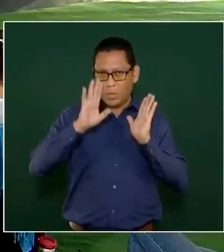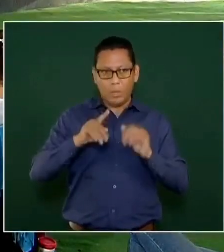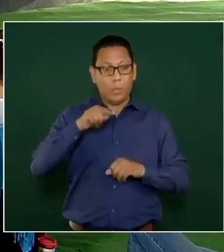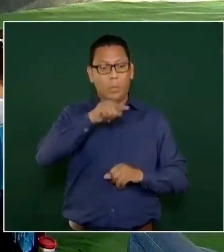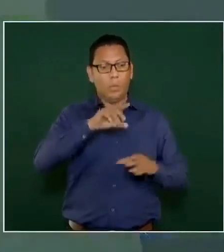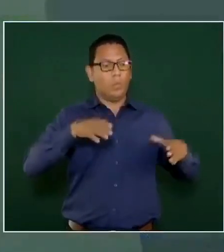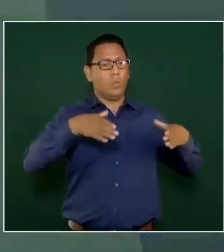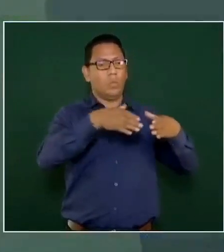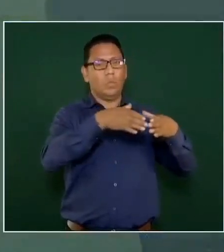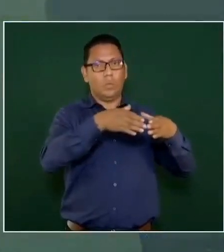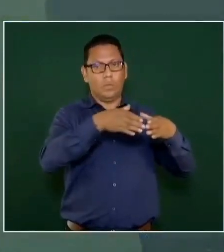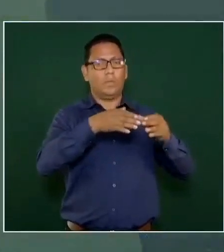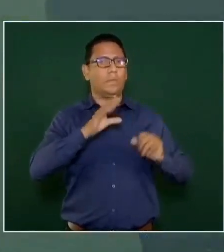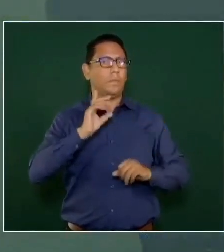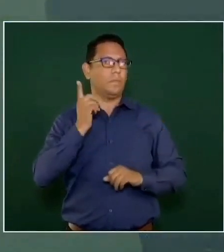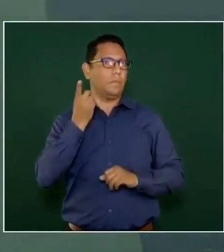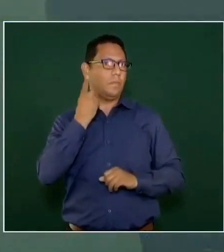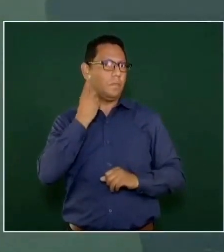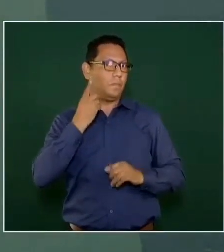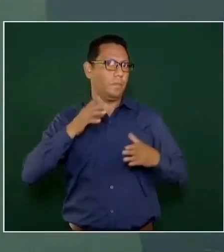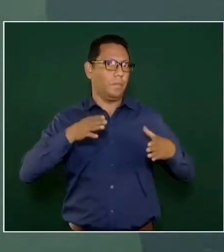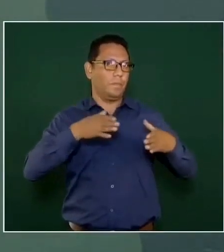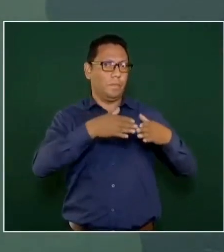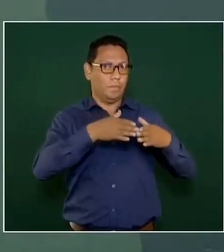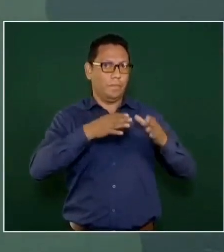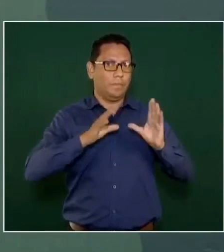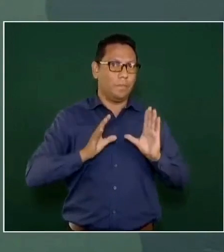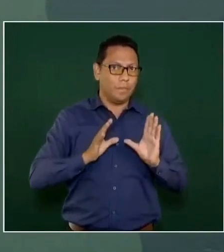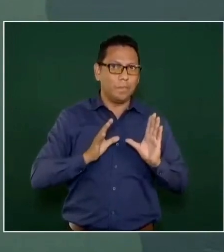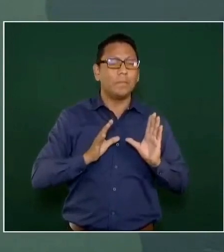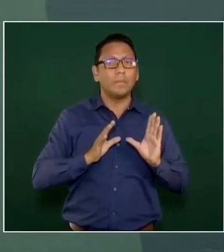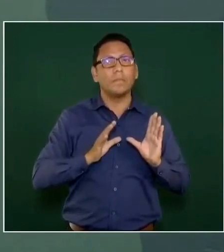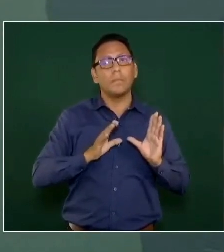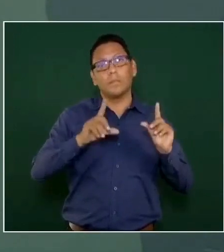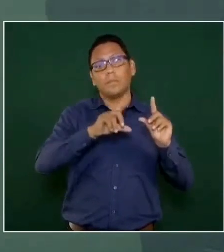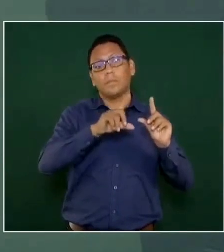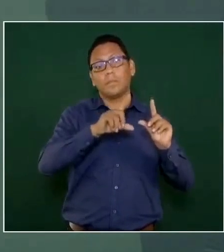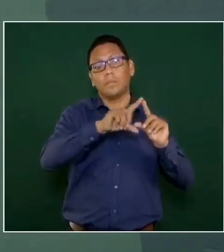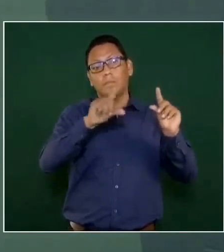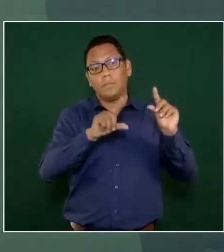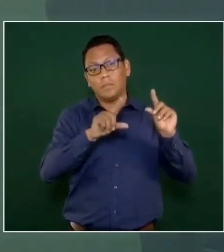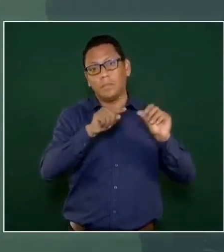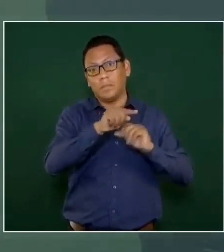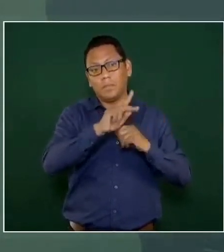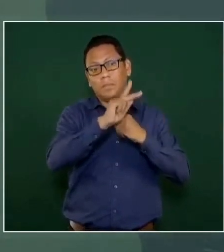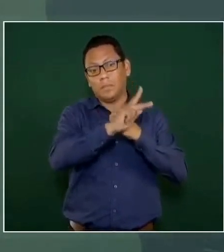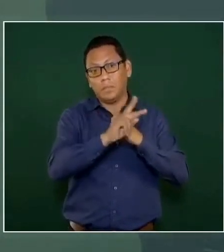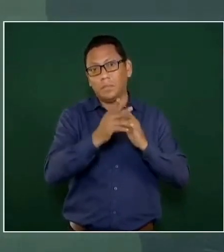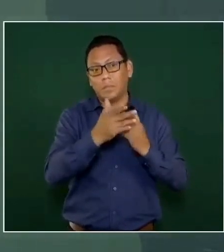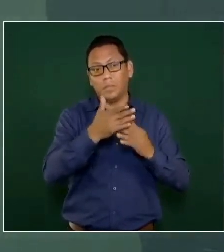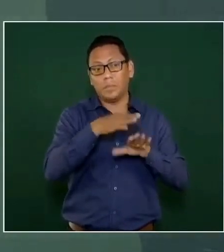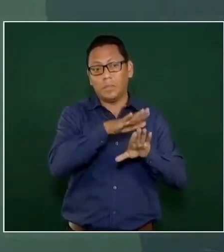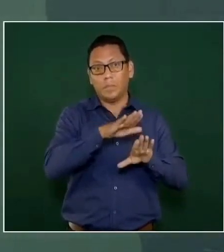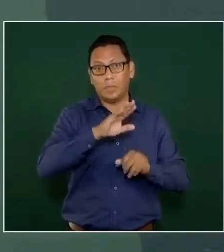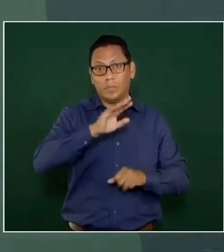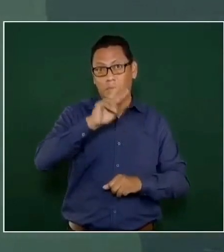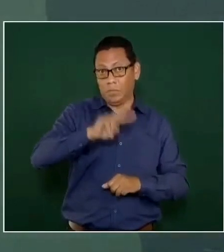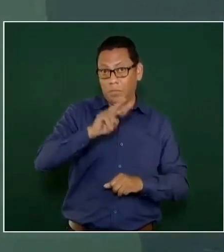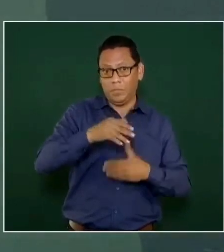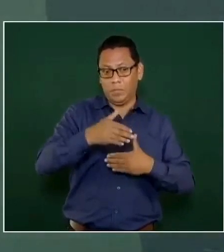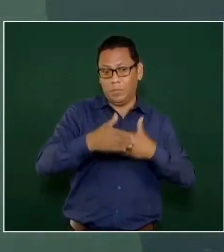Congreso de la República, en los que pues podría haber dudas sobre si se siguieron los procedimientos que